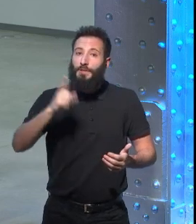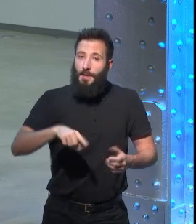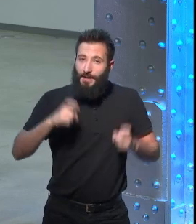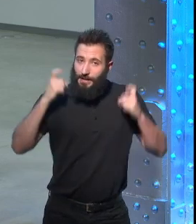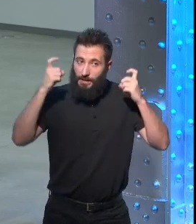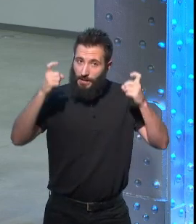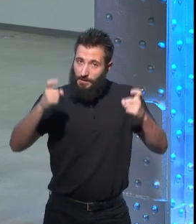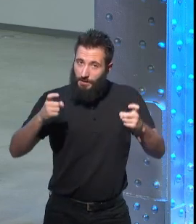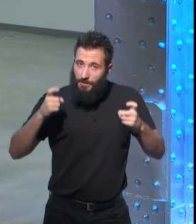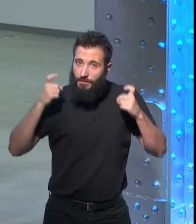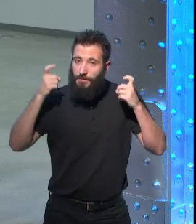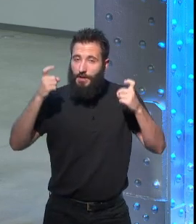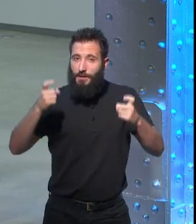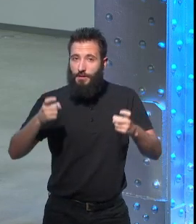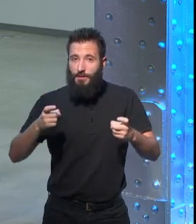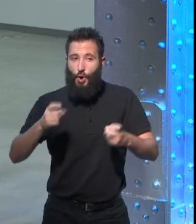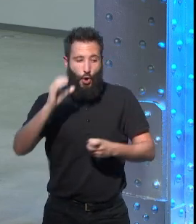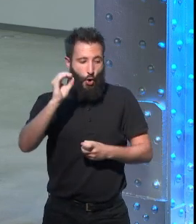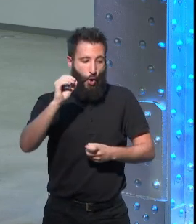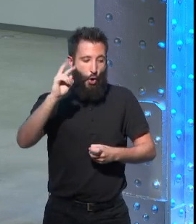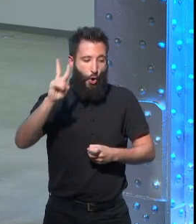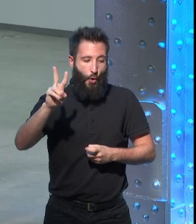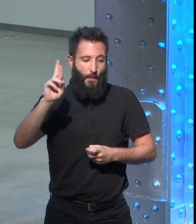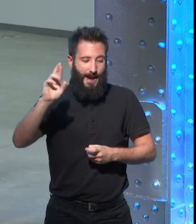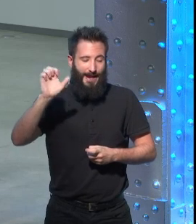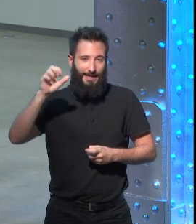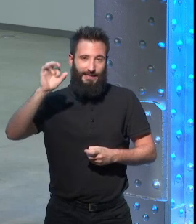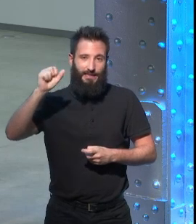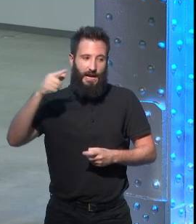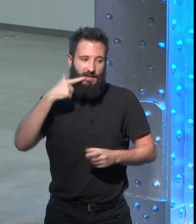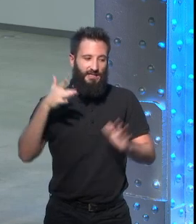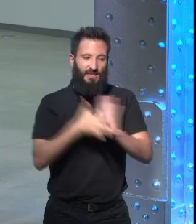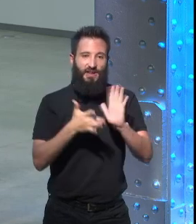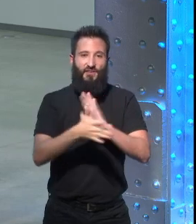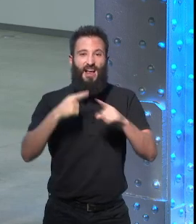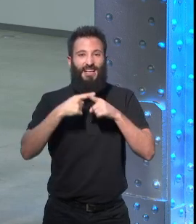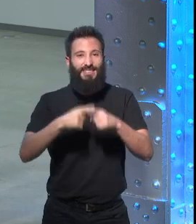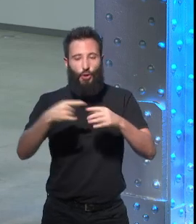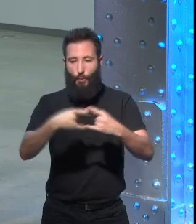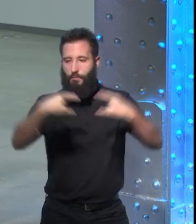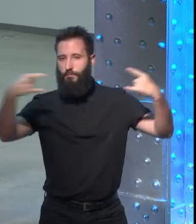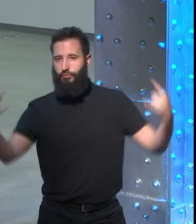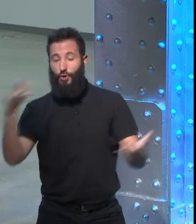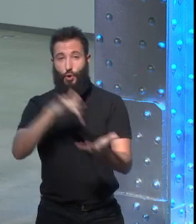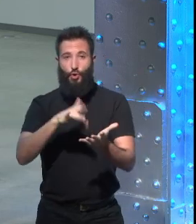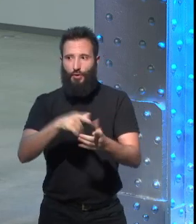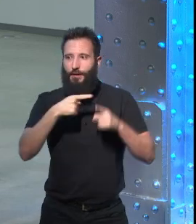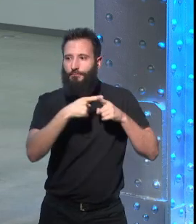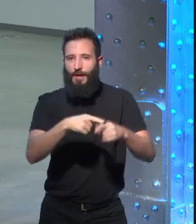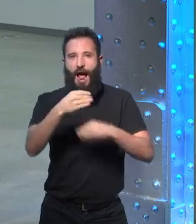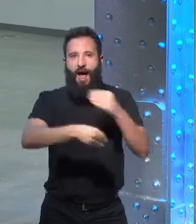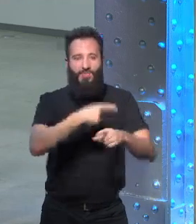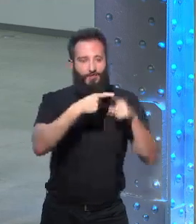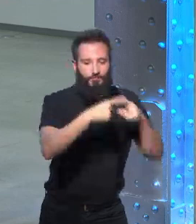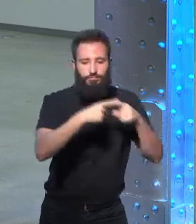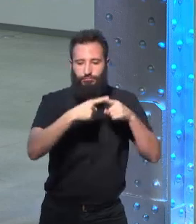Evitar el oversharing, ¿no? No paran de compartir de todo lo que hacen. Y hay